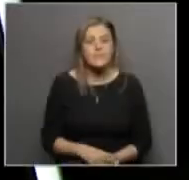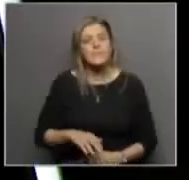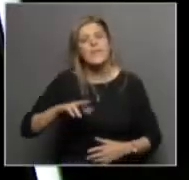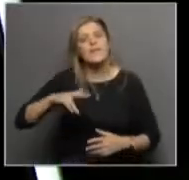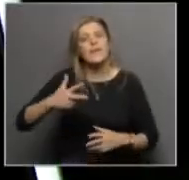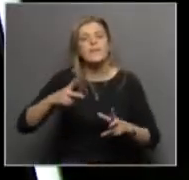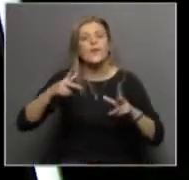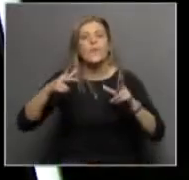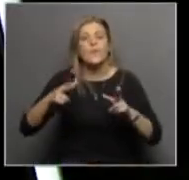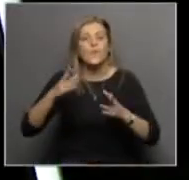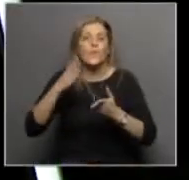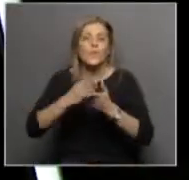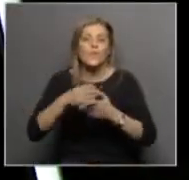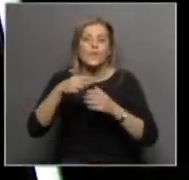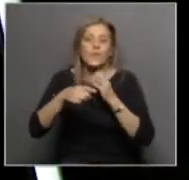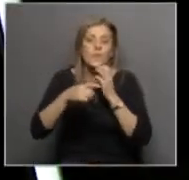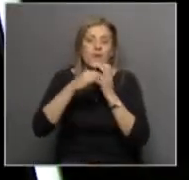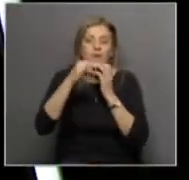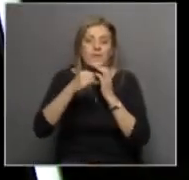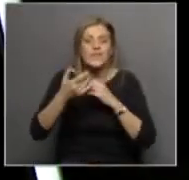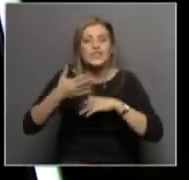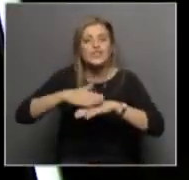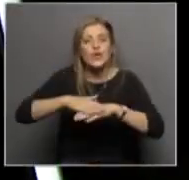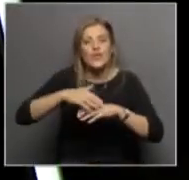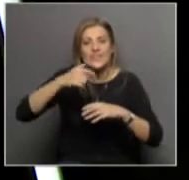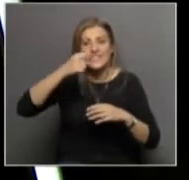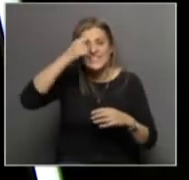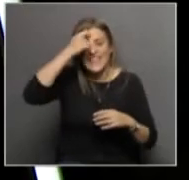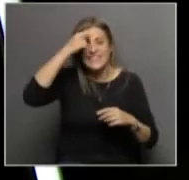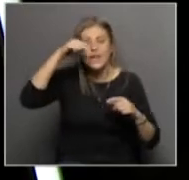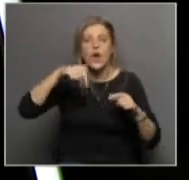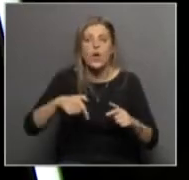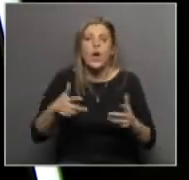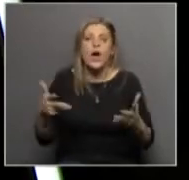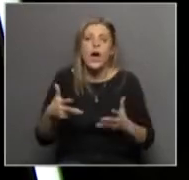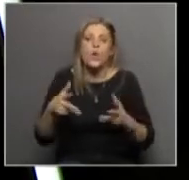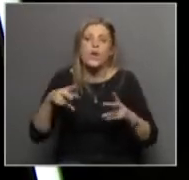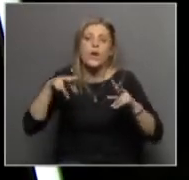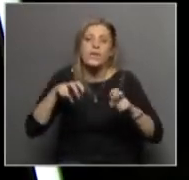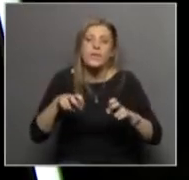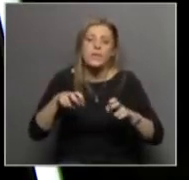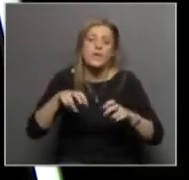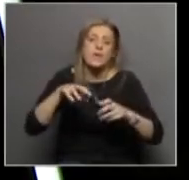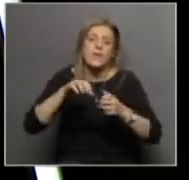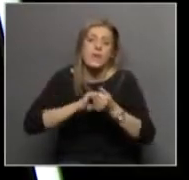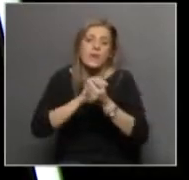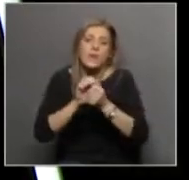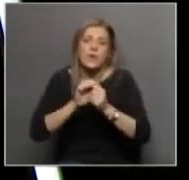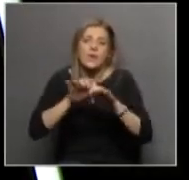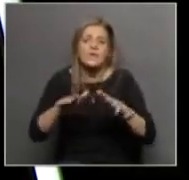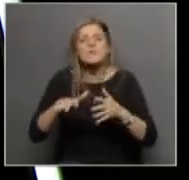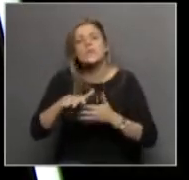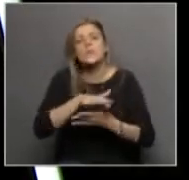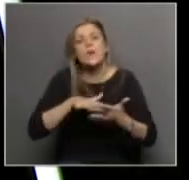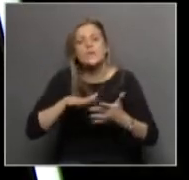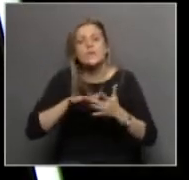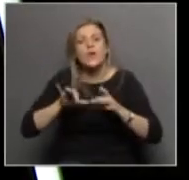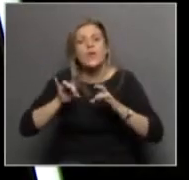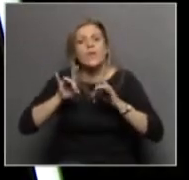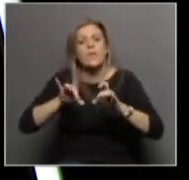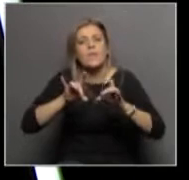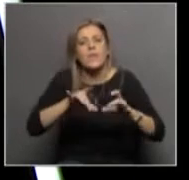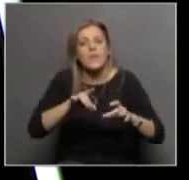Tercer y último segmento de este Sobre Ciencia de hoy. Nos vamos a meter en la marcha de la pandemia, en la situación epidemiológica, en